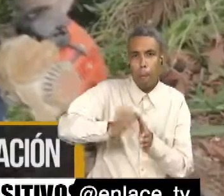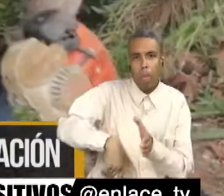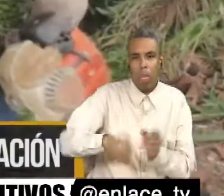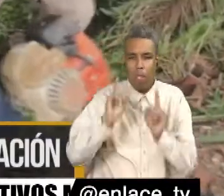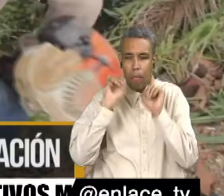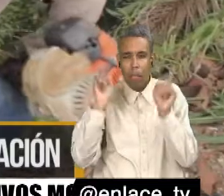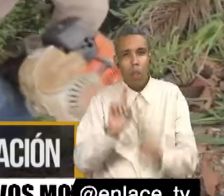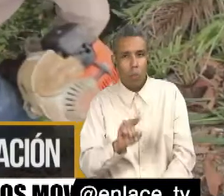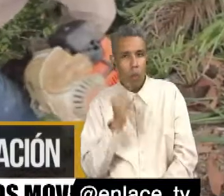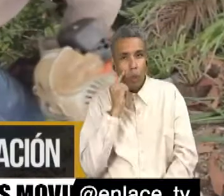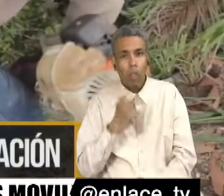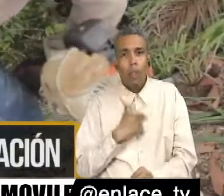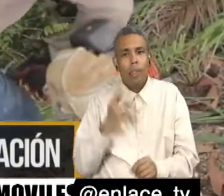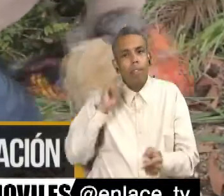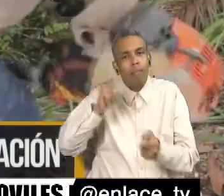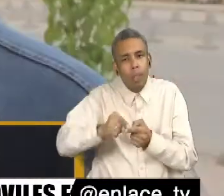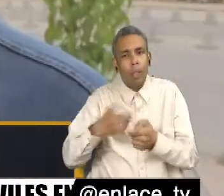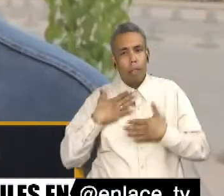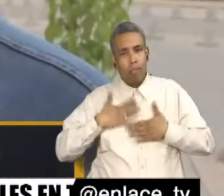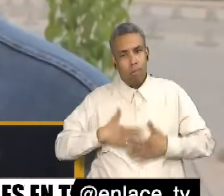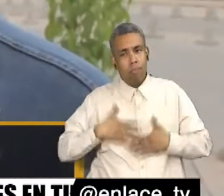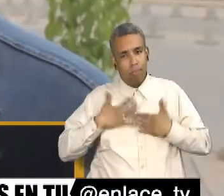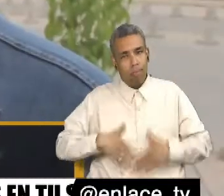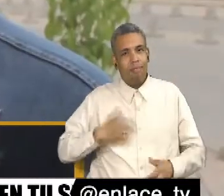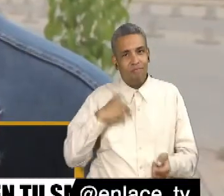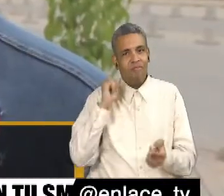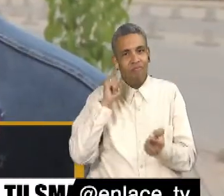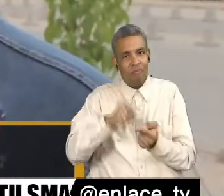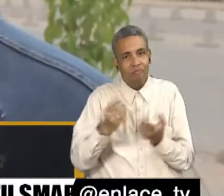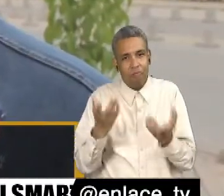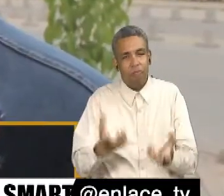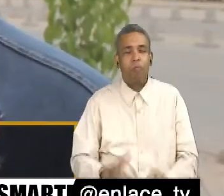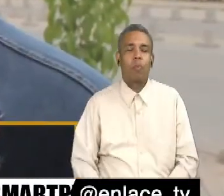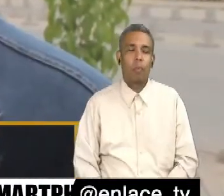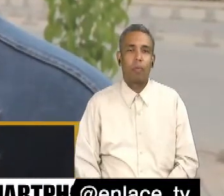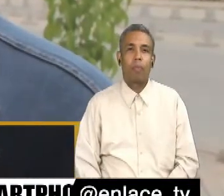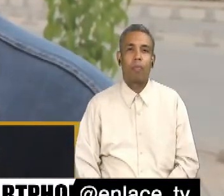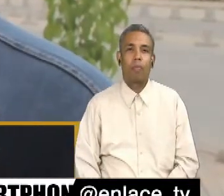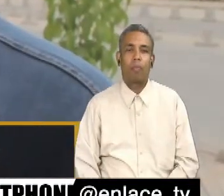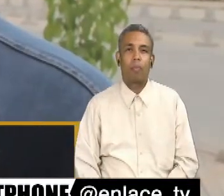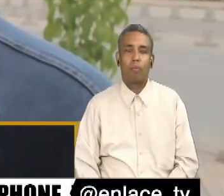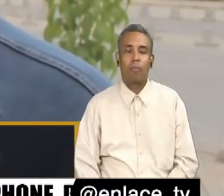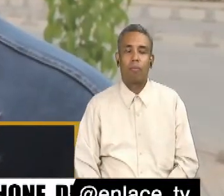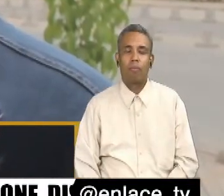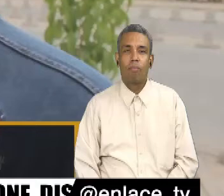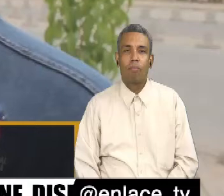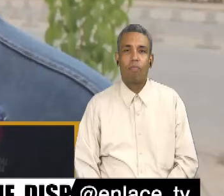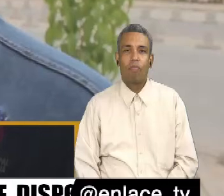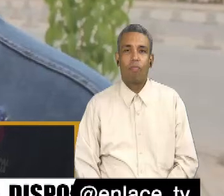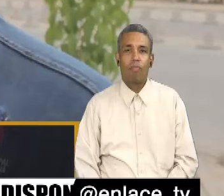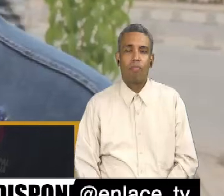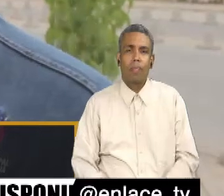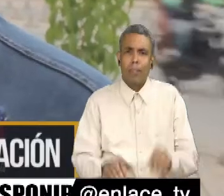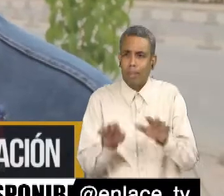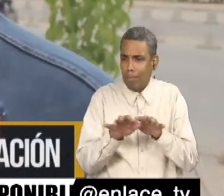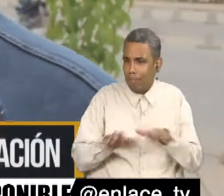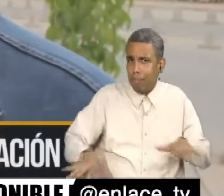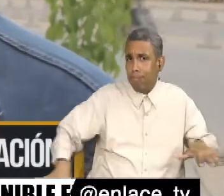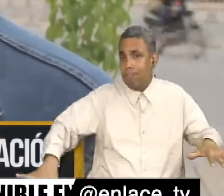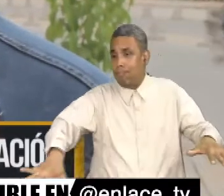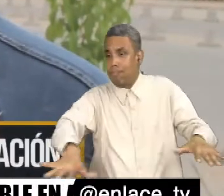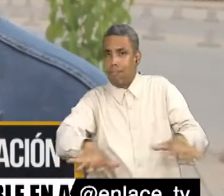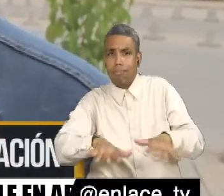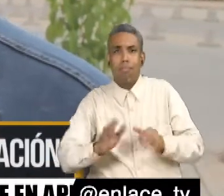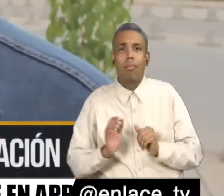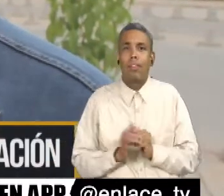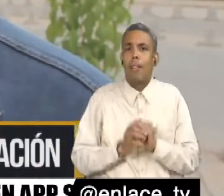tranquilidad y seguridad en este sitio. Se está mejorando sea, el espacio aquí para